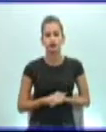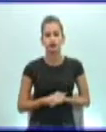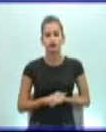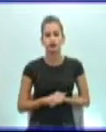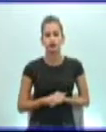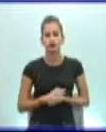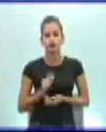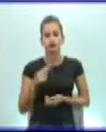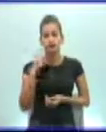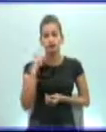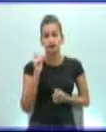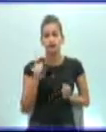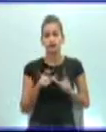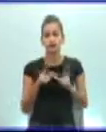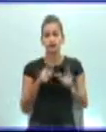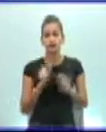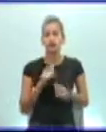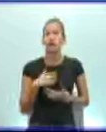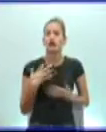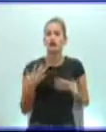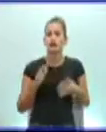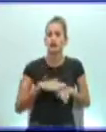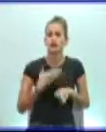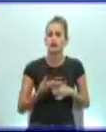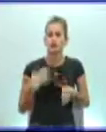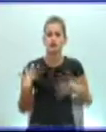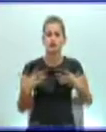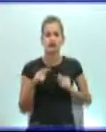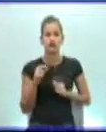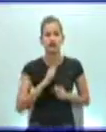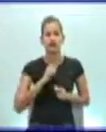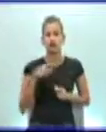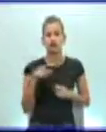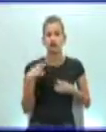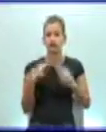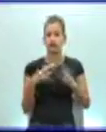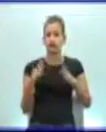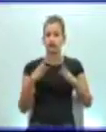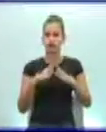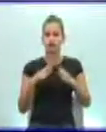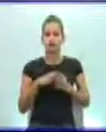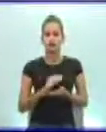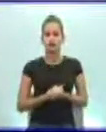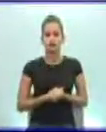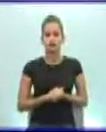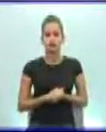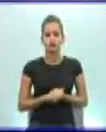un ejercicio, que quiero que lo hagan en casa, sobre este mismo tema que estamos tratando. Vamos allá.